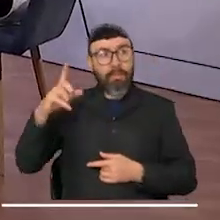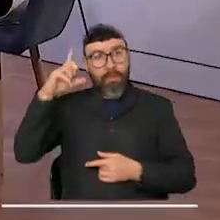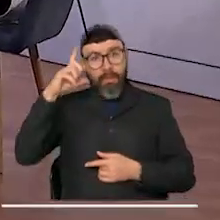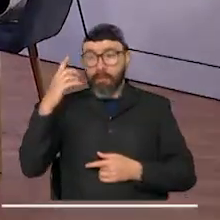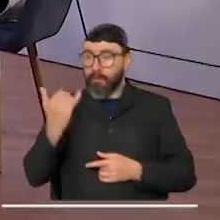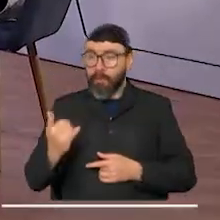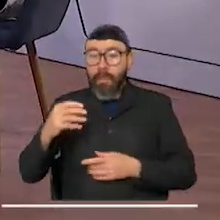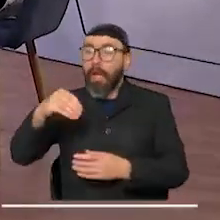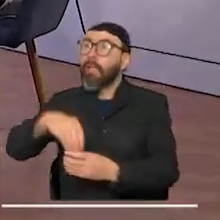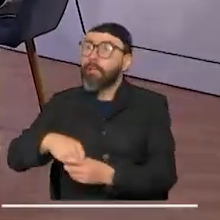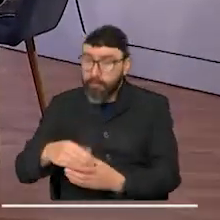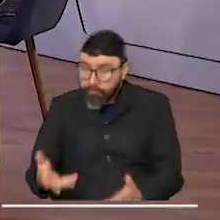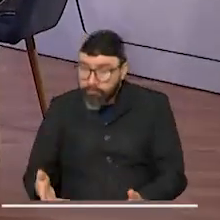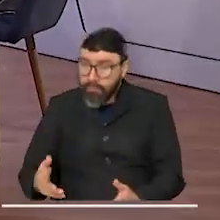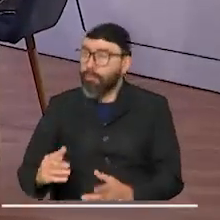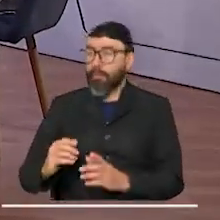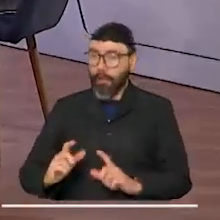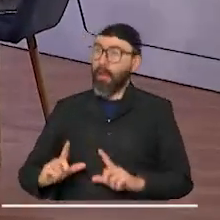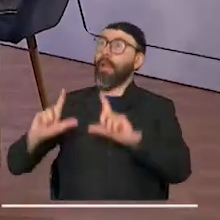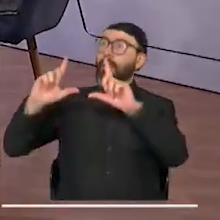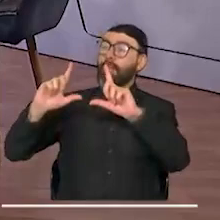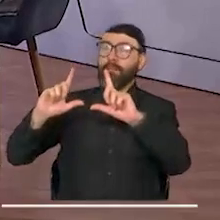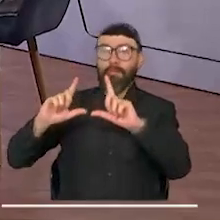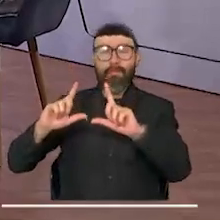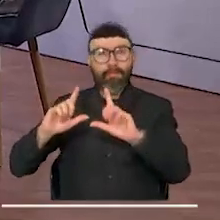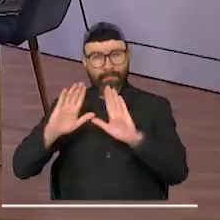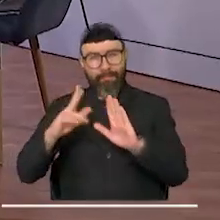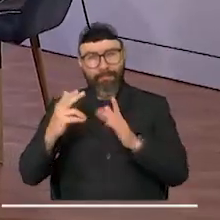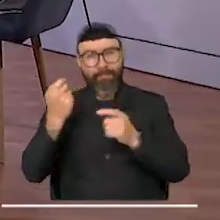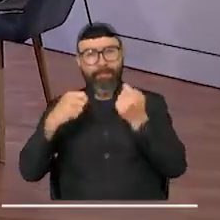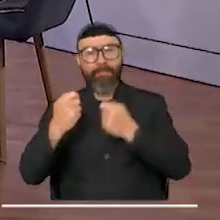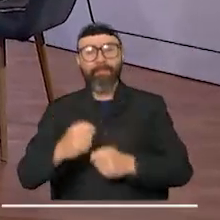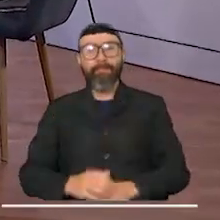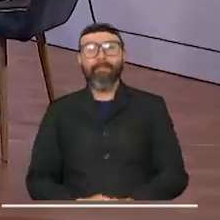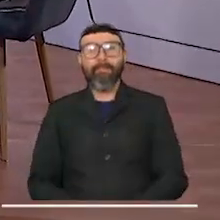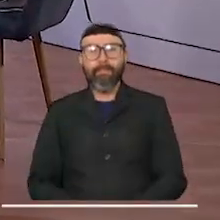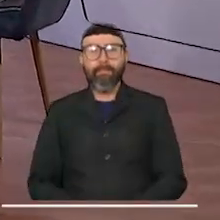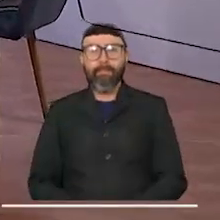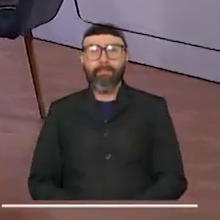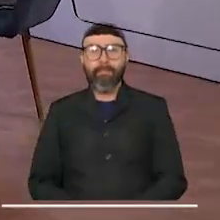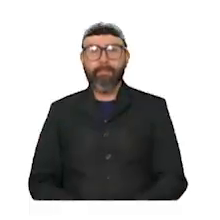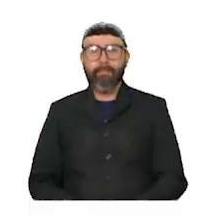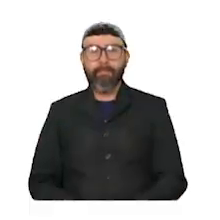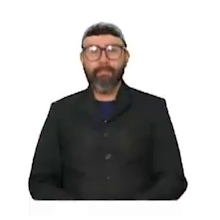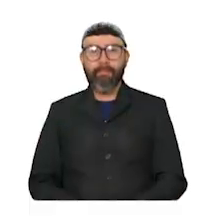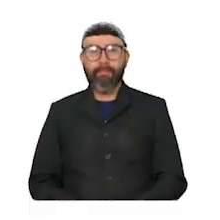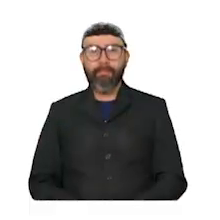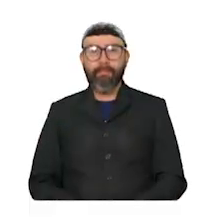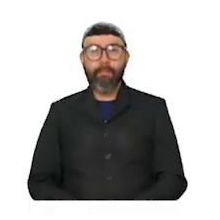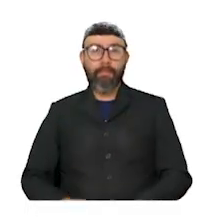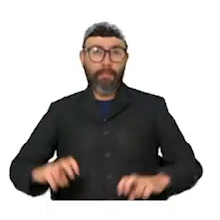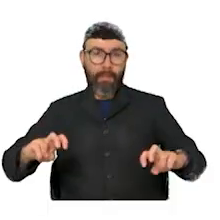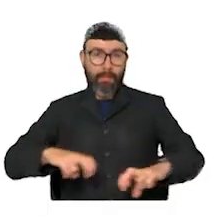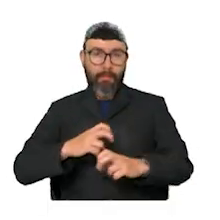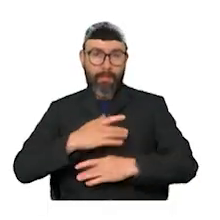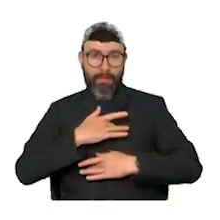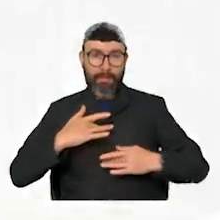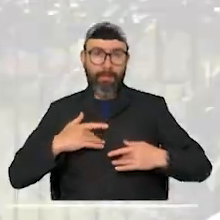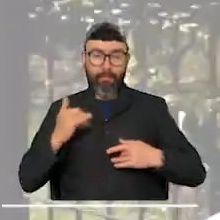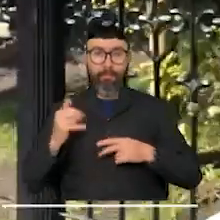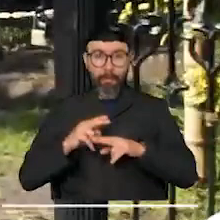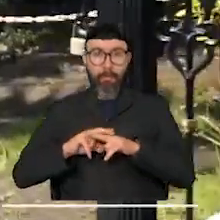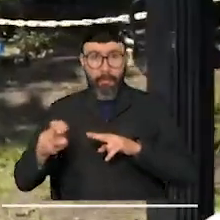en piso ya regresamos el parque de la salud en manizales